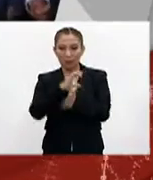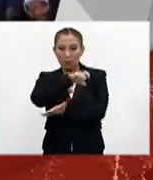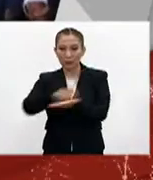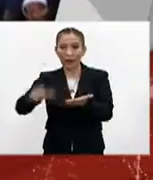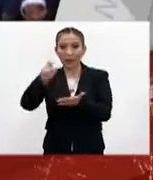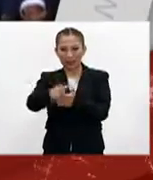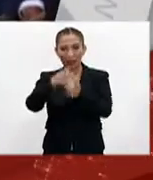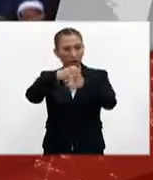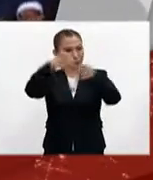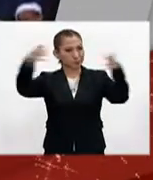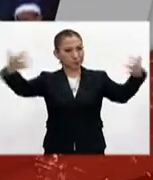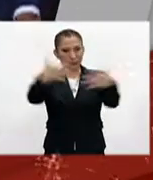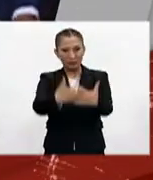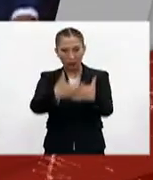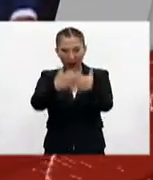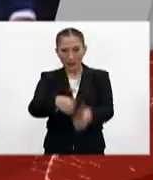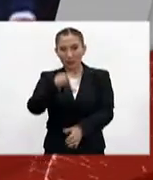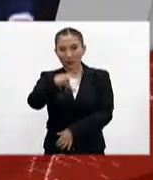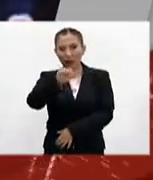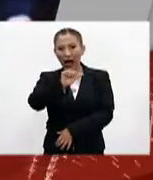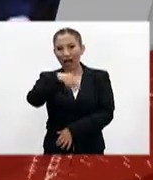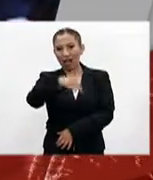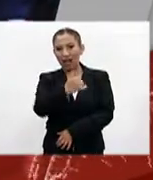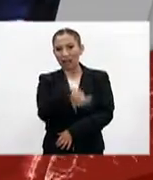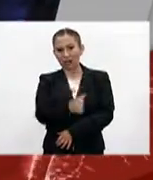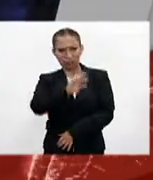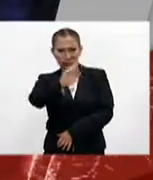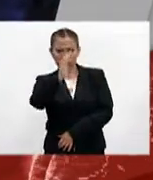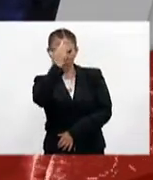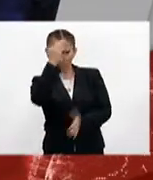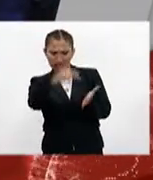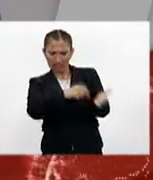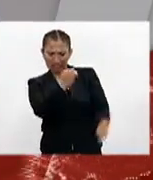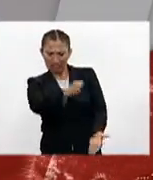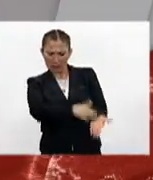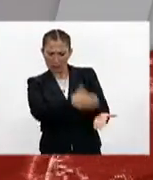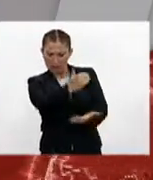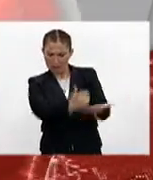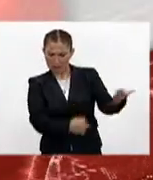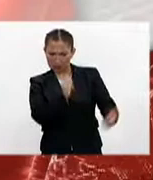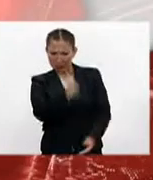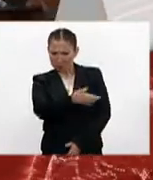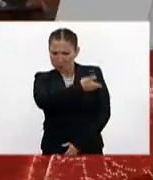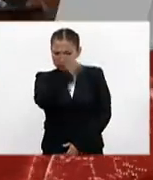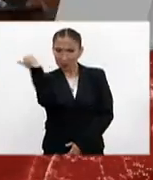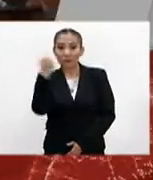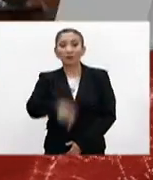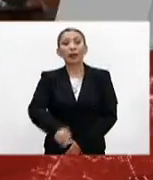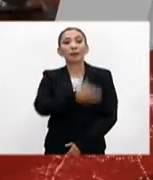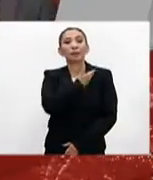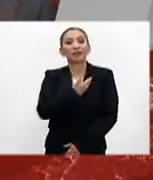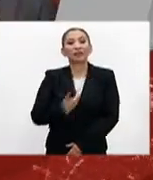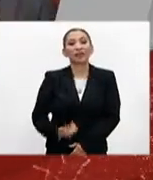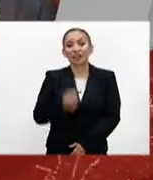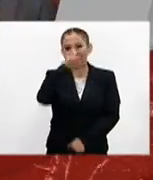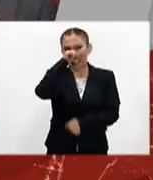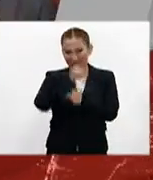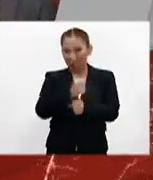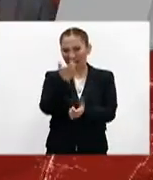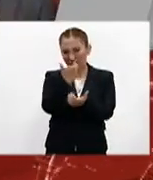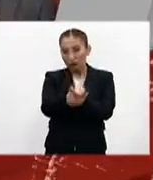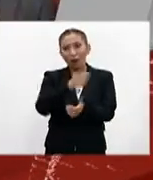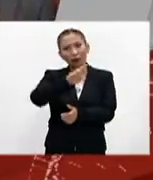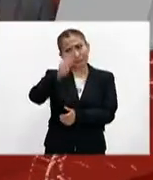compra de la nave industrial del candidato Ricardo Anaya no reconoce su firma en el papeleo. La presidencia y la Secretaría de